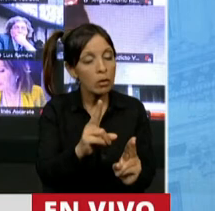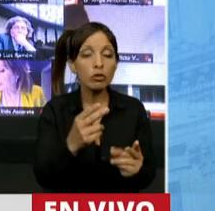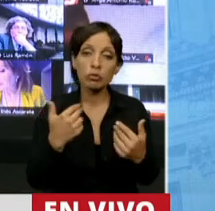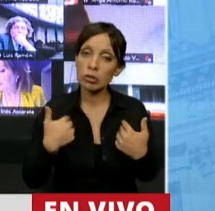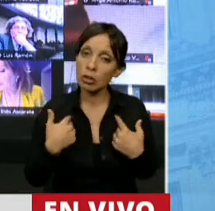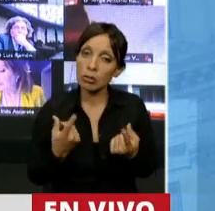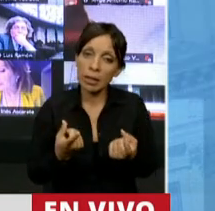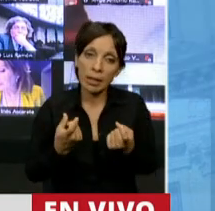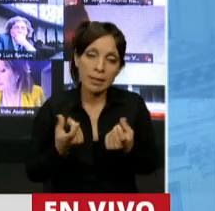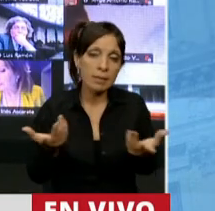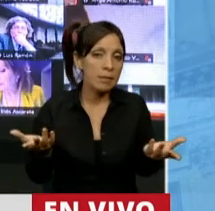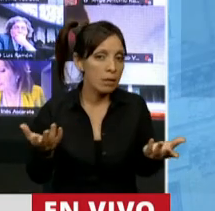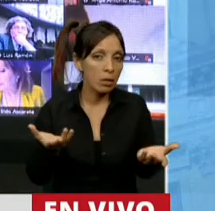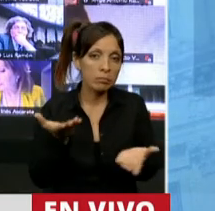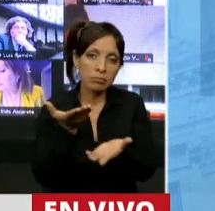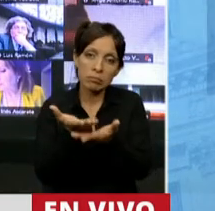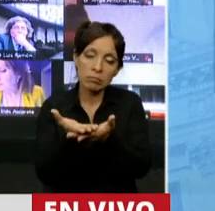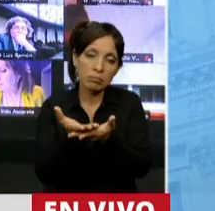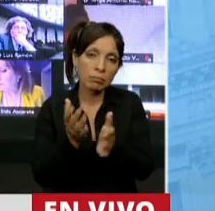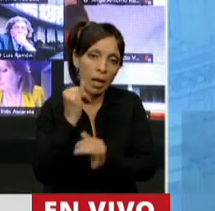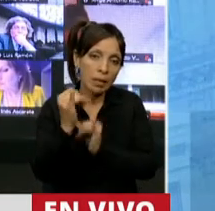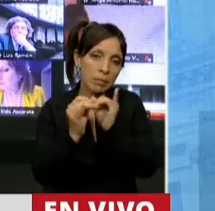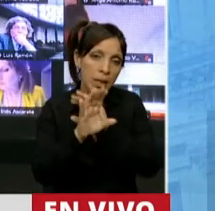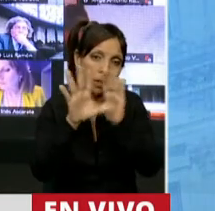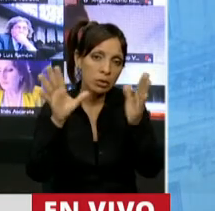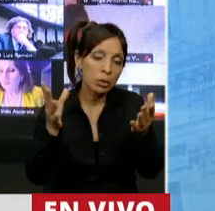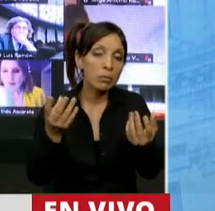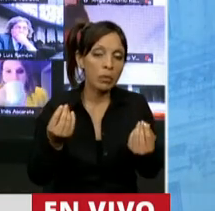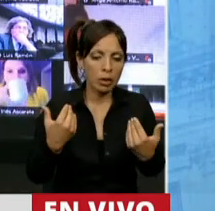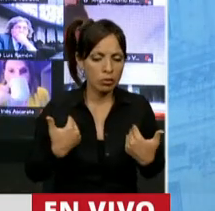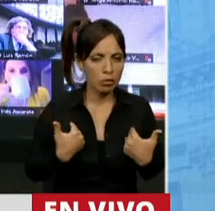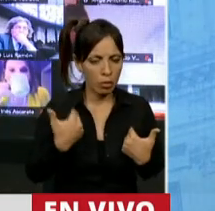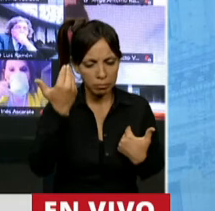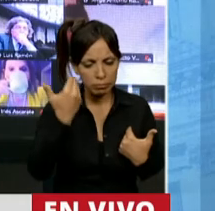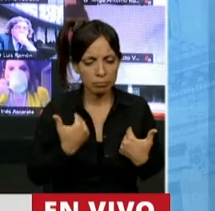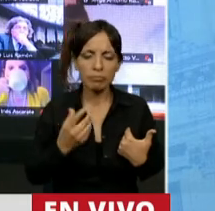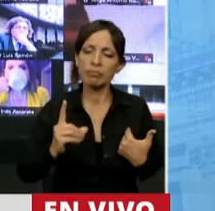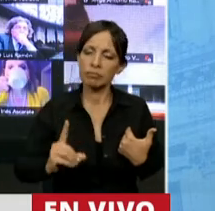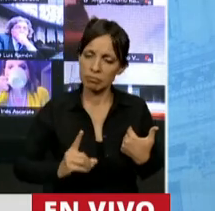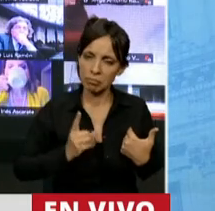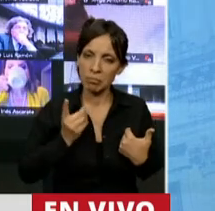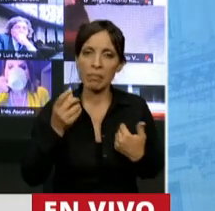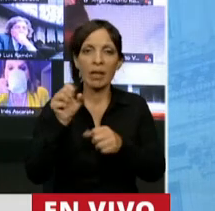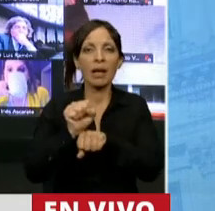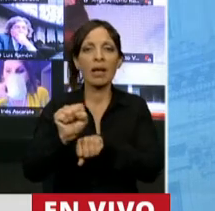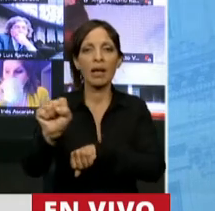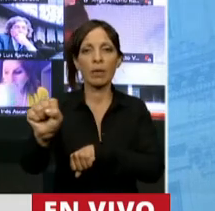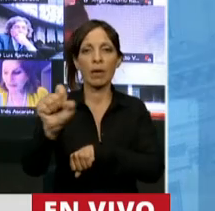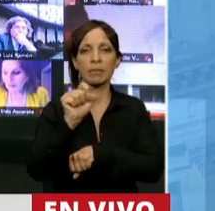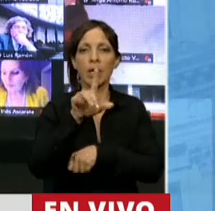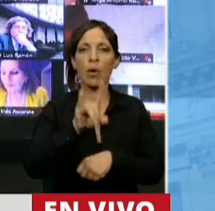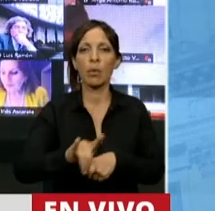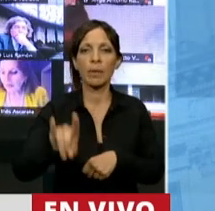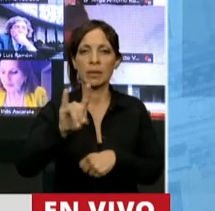en la necesidad de hacer esta precisión, porque yo soy orgullosamente un graduado de la